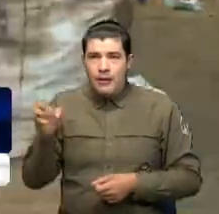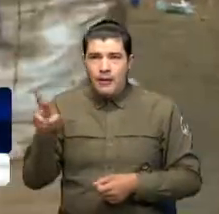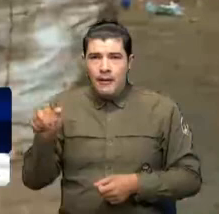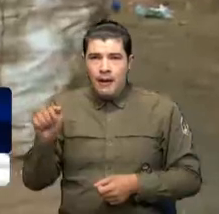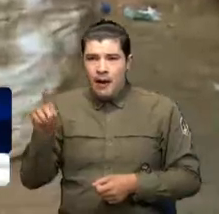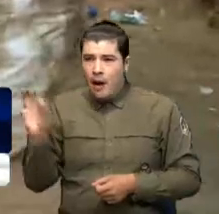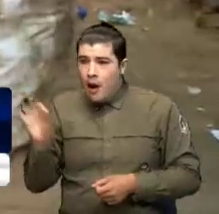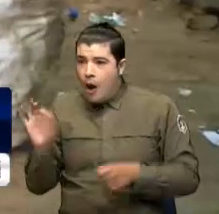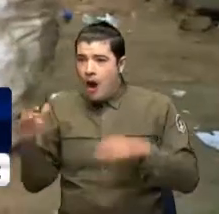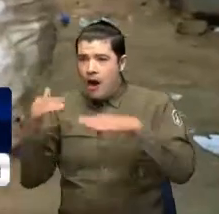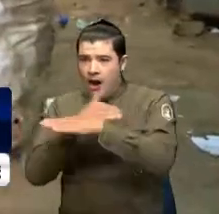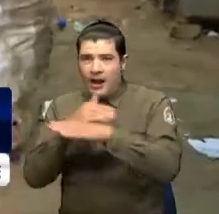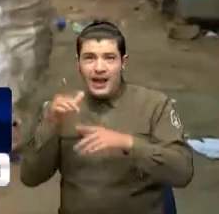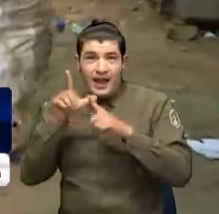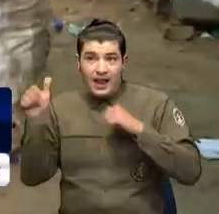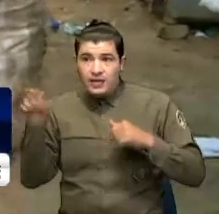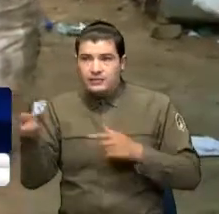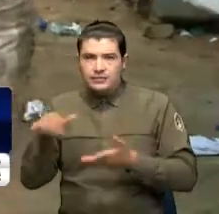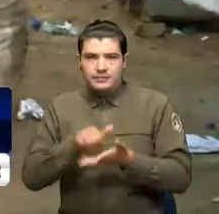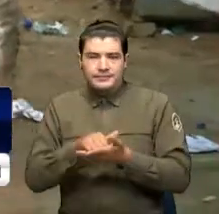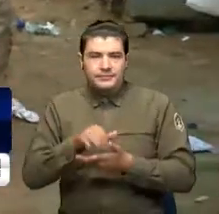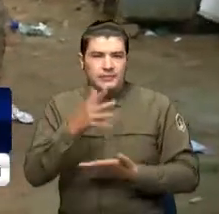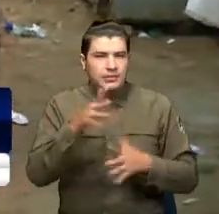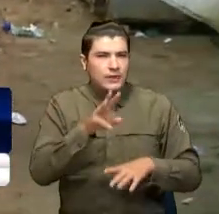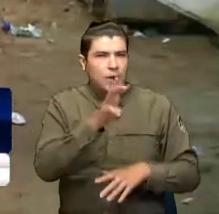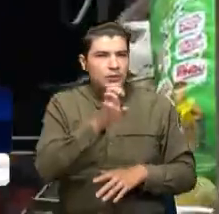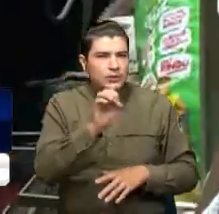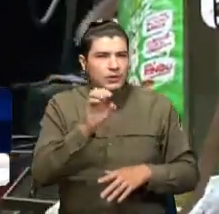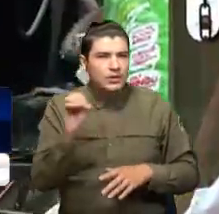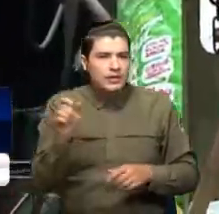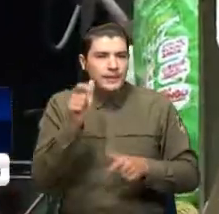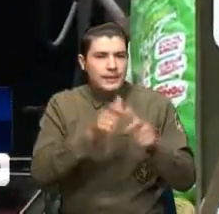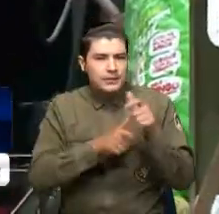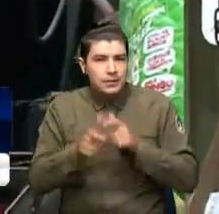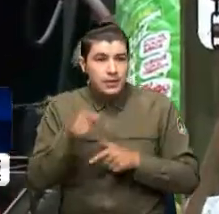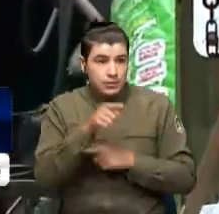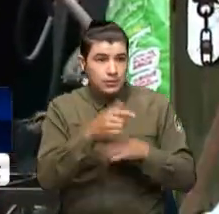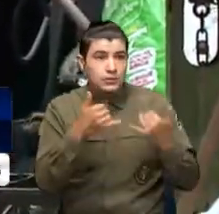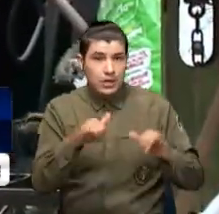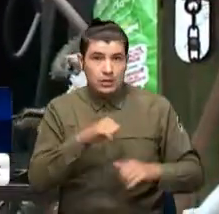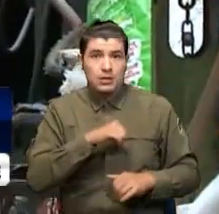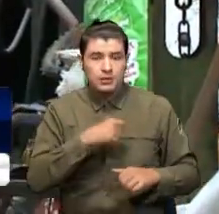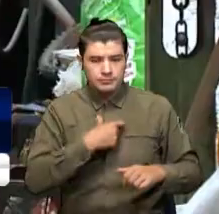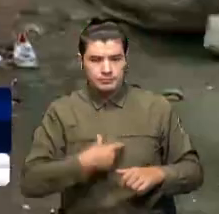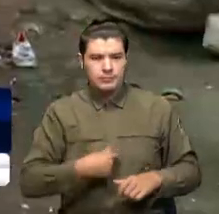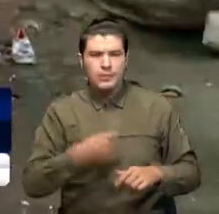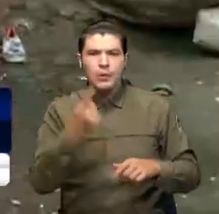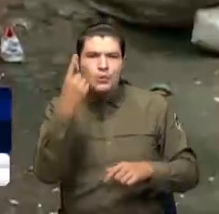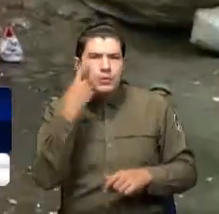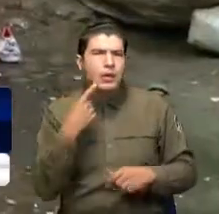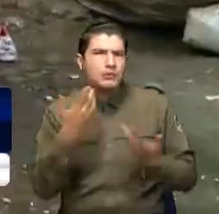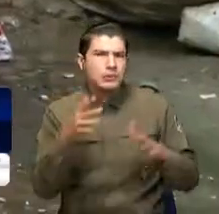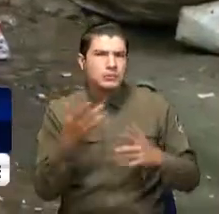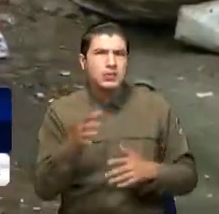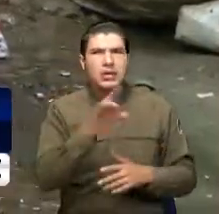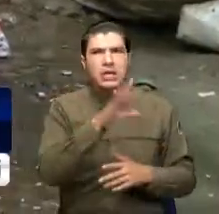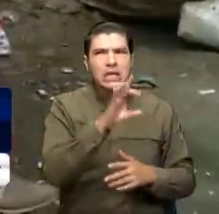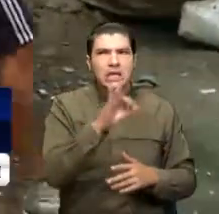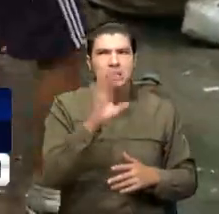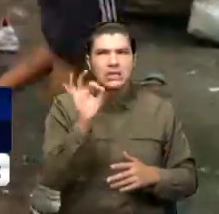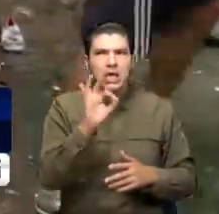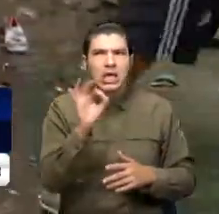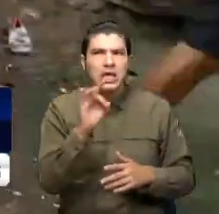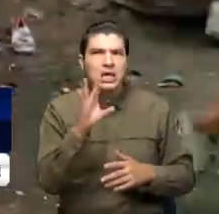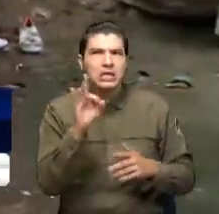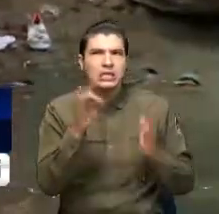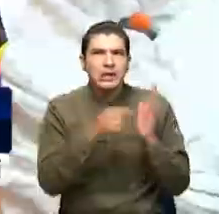vial. En Cúcuta se calculan unos 800 recicladores debidamente carnetizados que ganan en un provechoso día entre 15 mil y